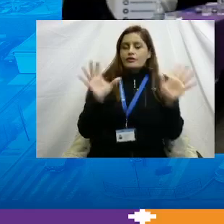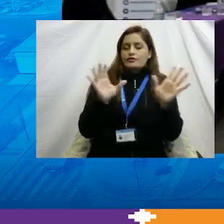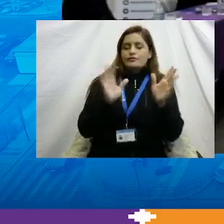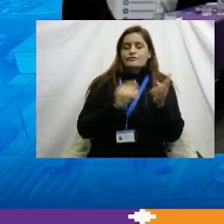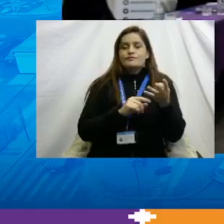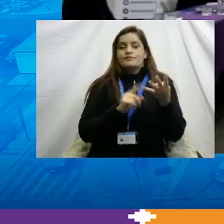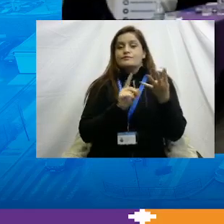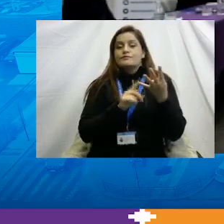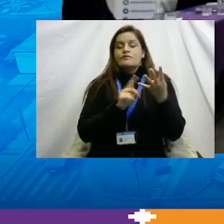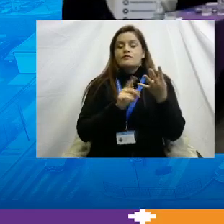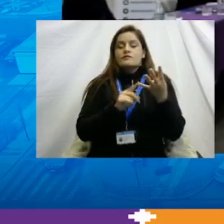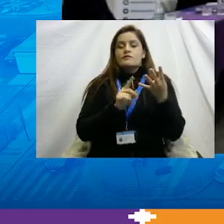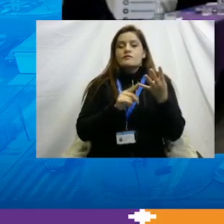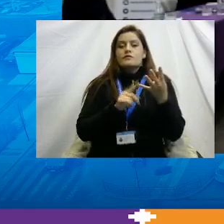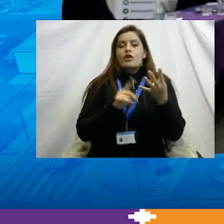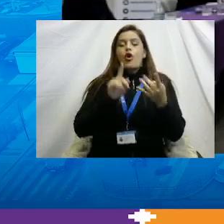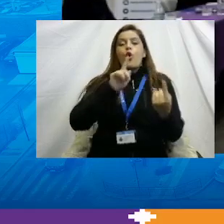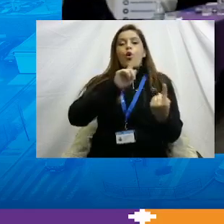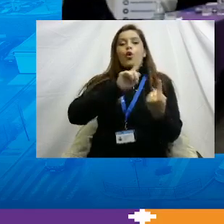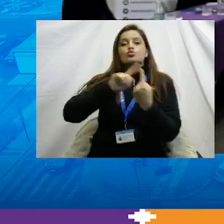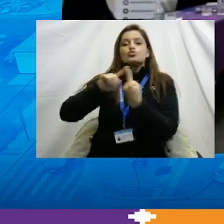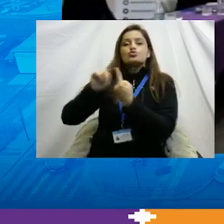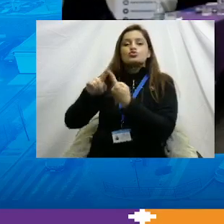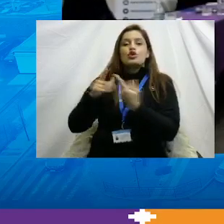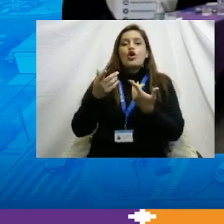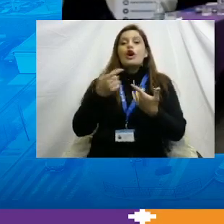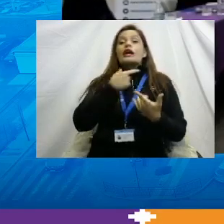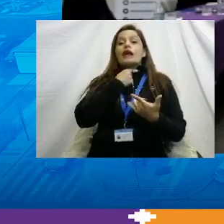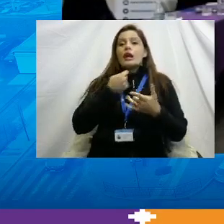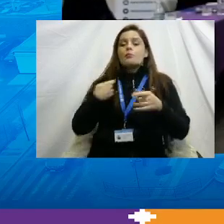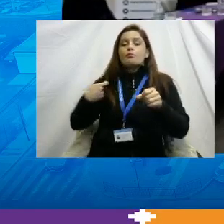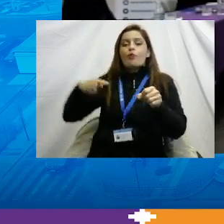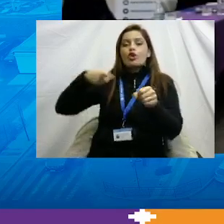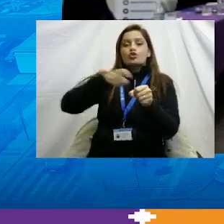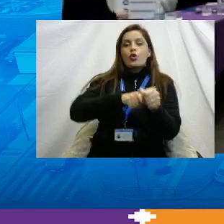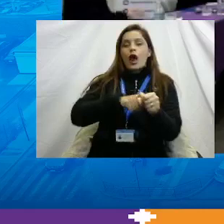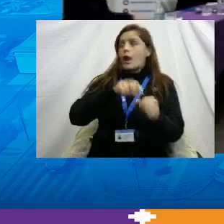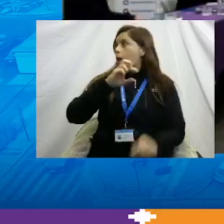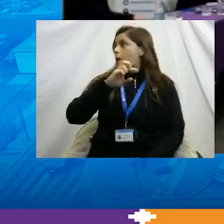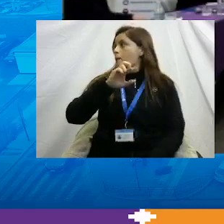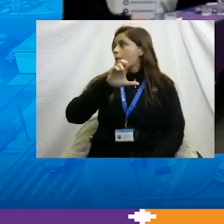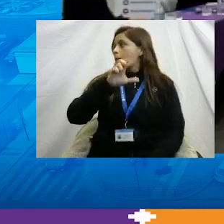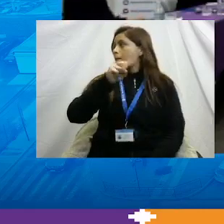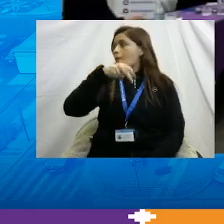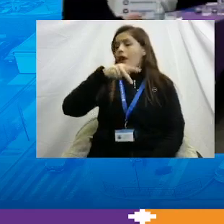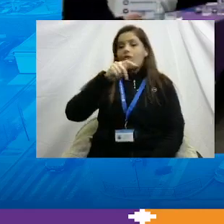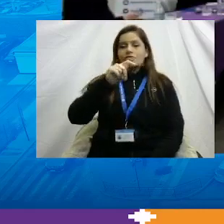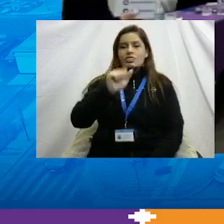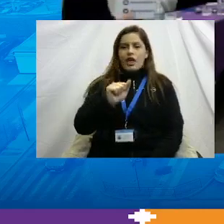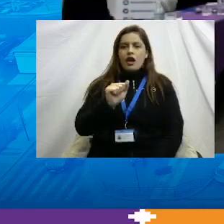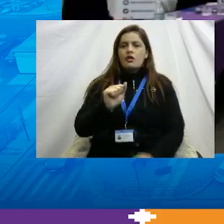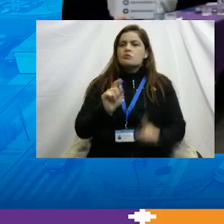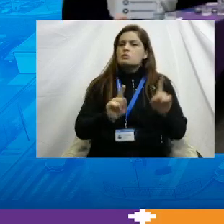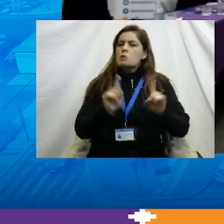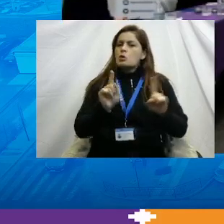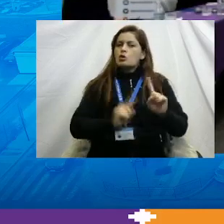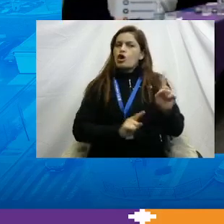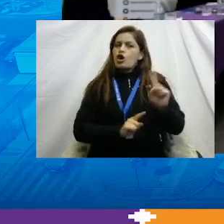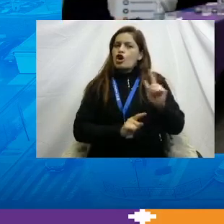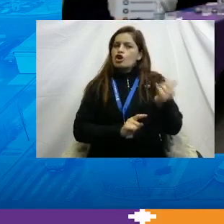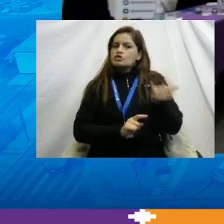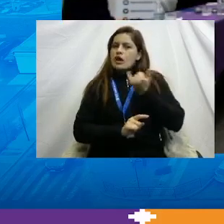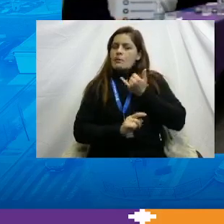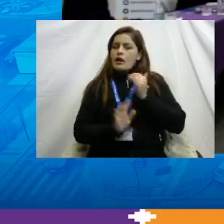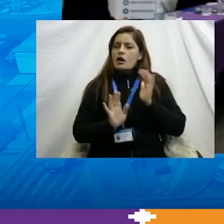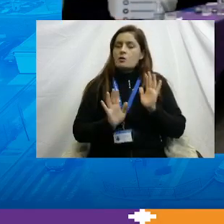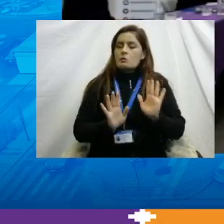va el proceso este de concurso de la postulación a la planta. Hay personas que han postulado, me dice que no la han llamado, quizás porque aún falta